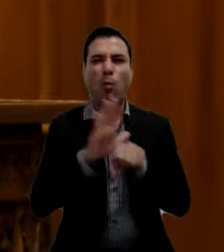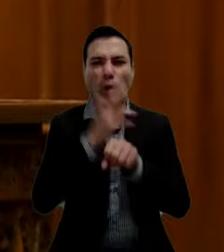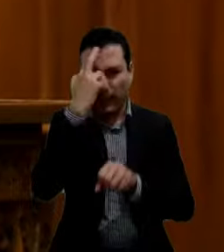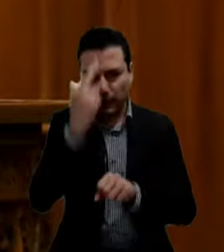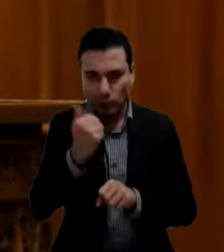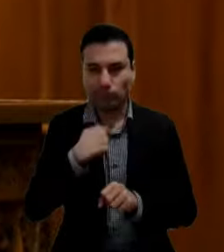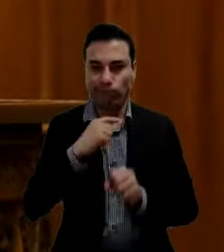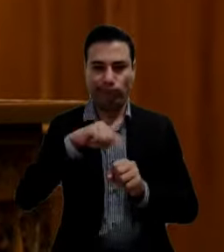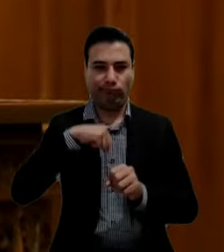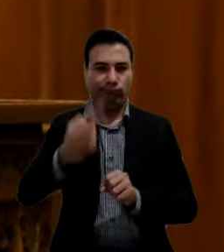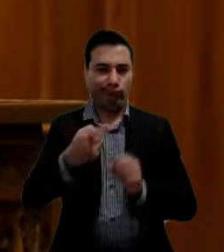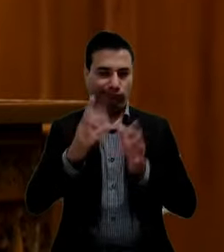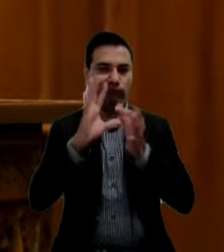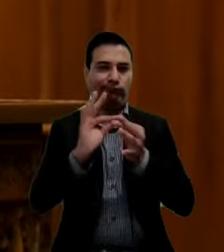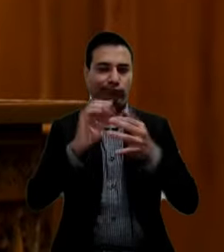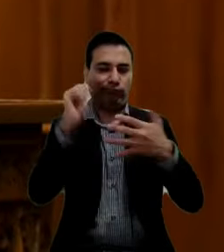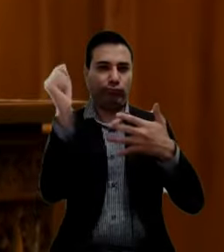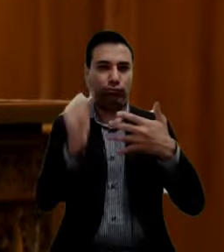motivos.